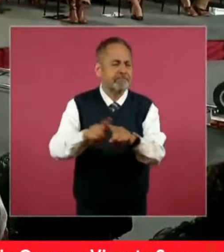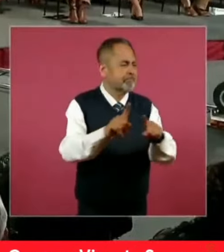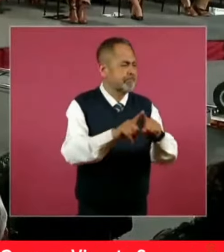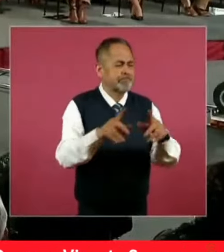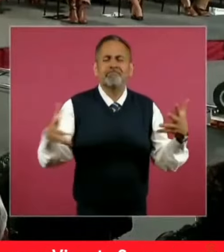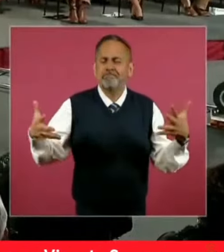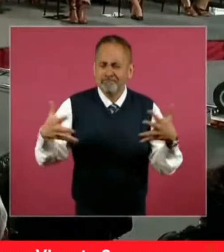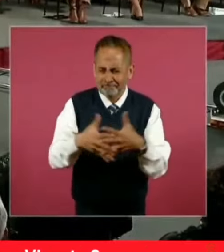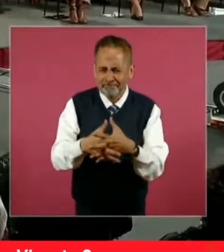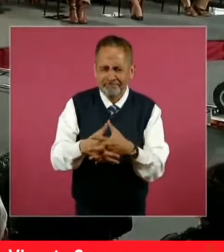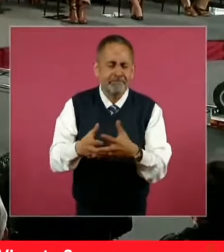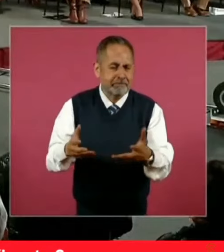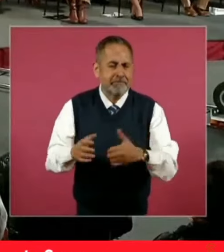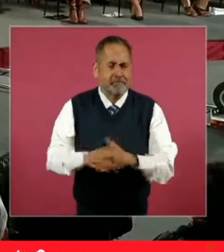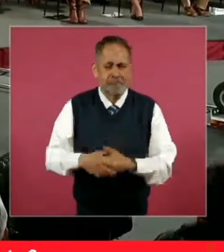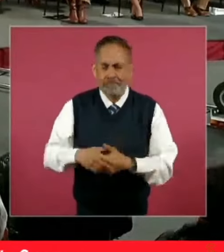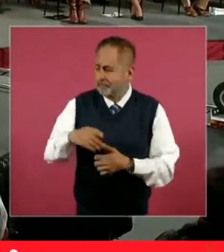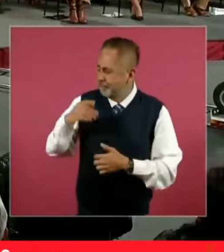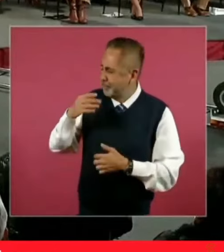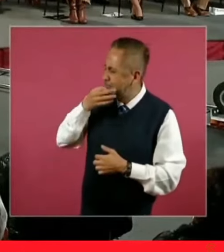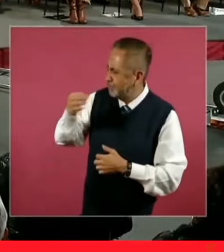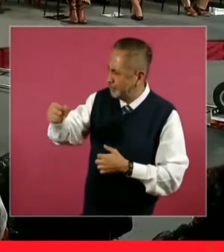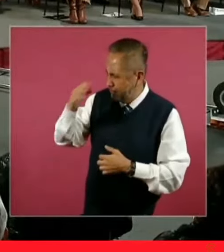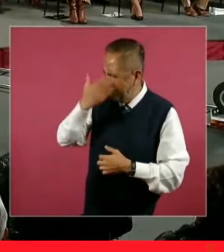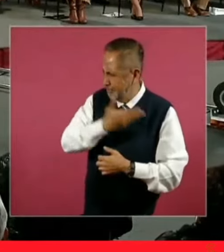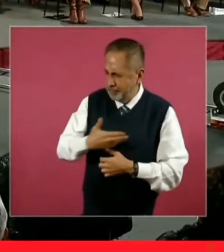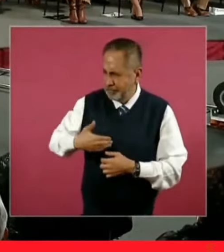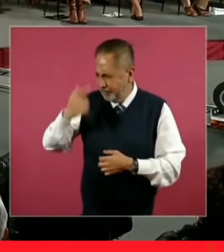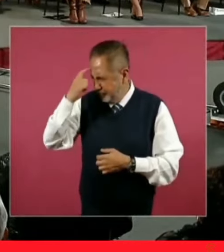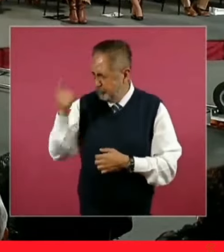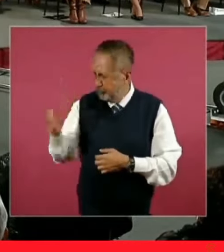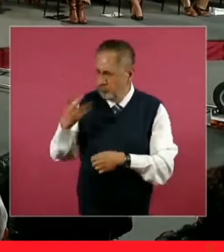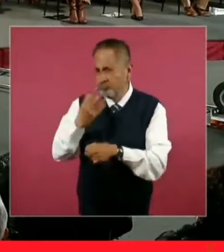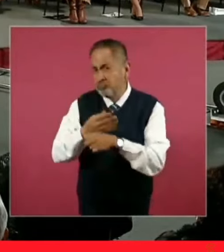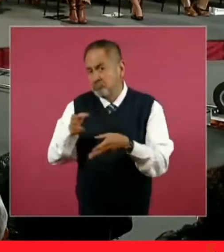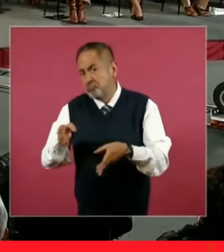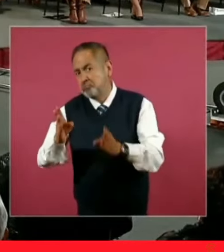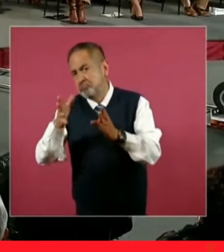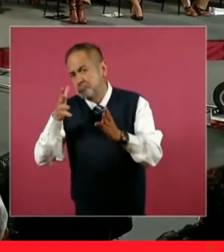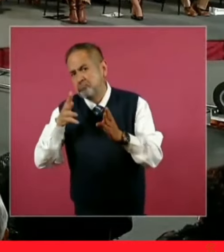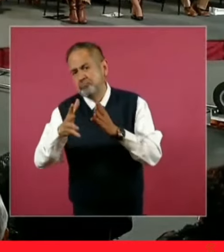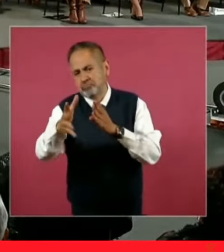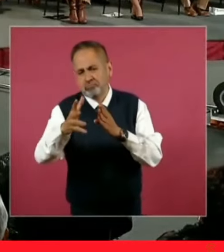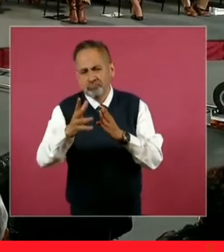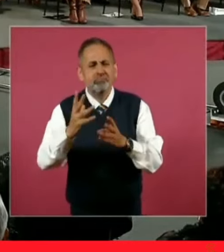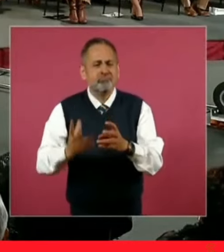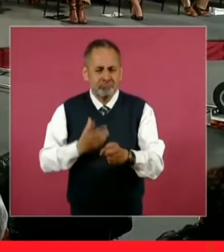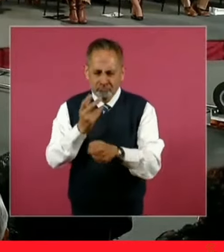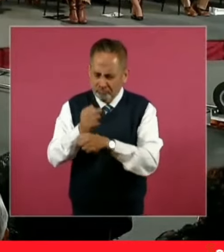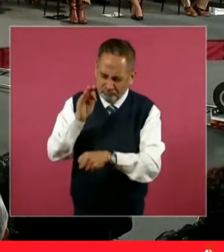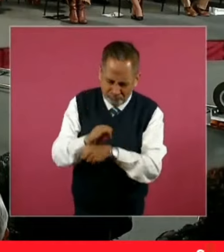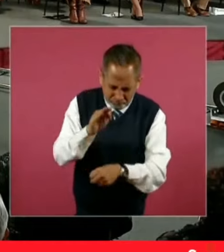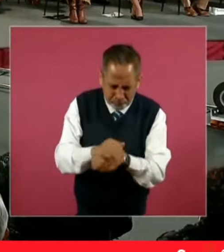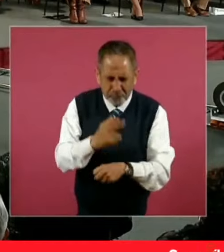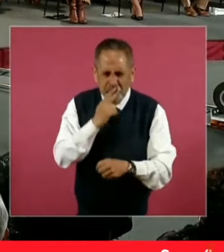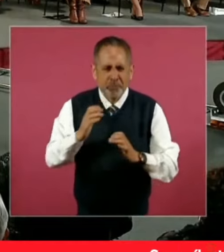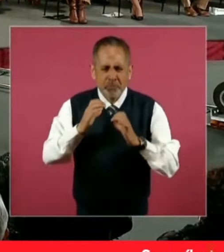Señor presidente, creo que ha creado usted un camino para todos nosotros y lo vamos a proteger y a